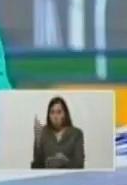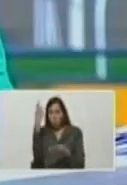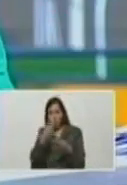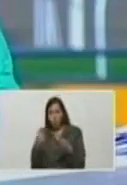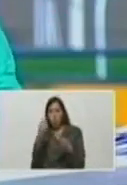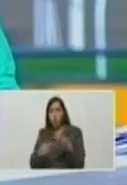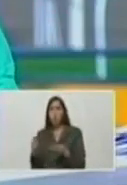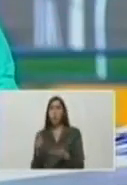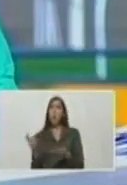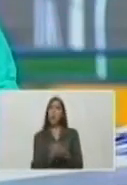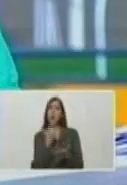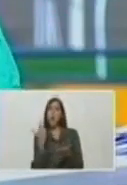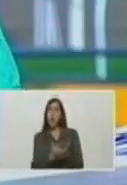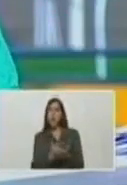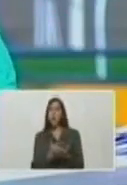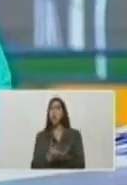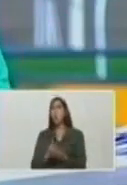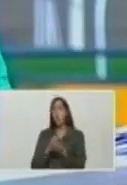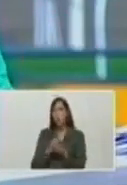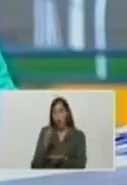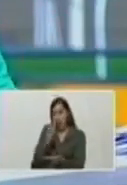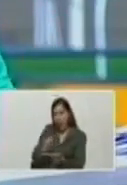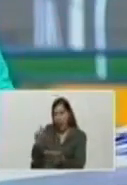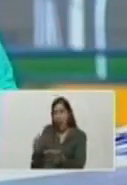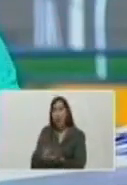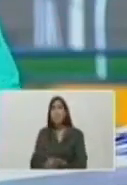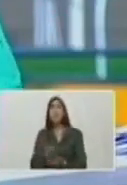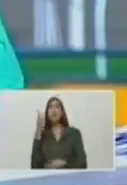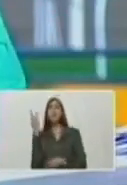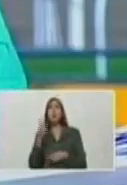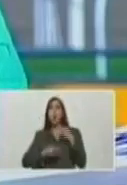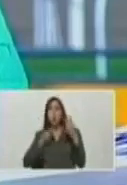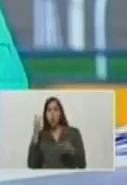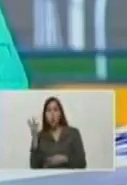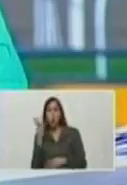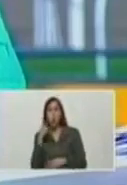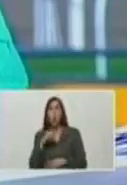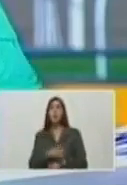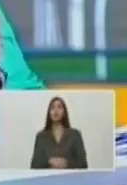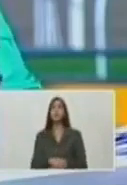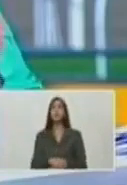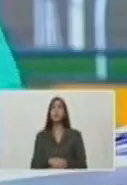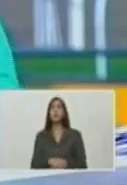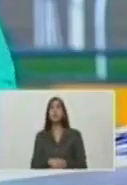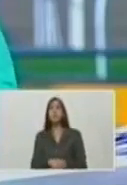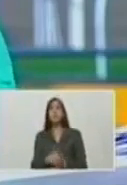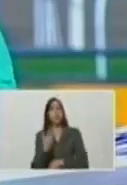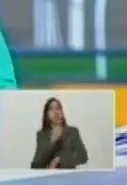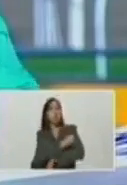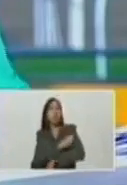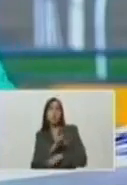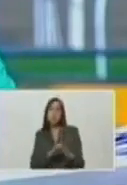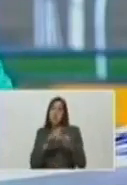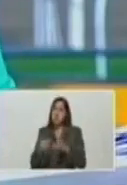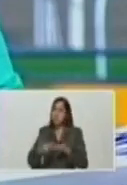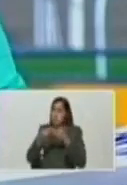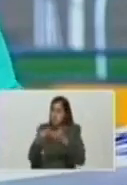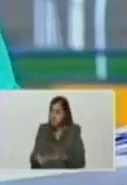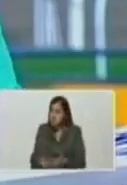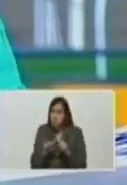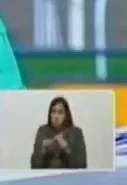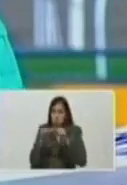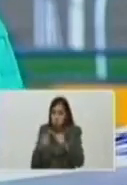sus libros, sus lápices, sus colores y su vacuna. Ah, porque tenemos que avanzar